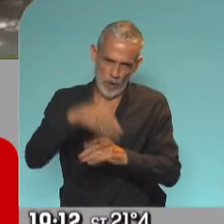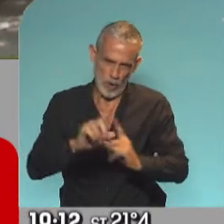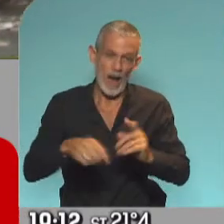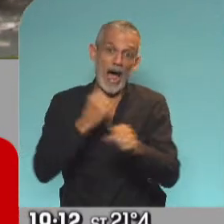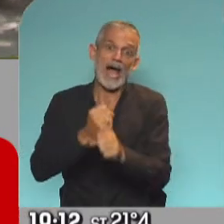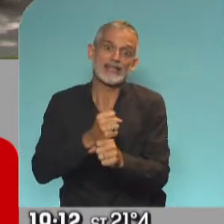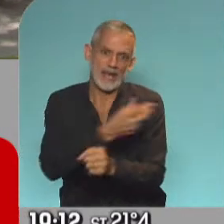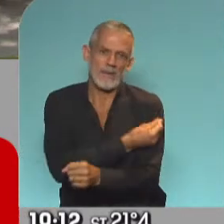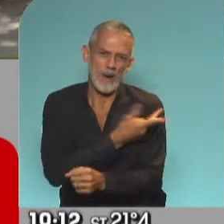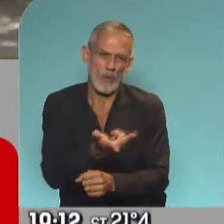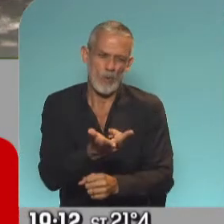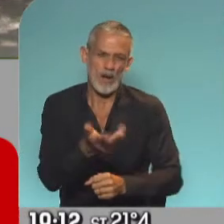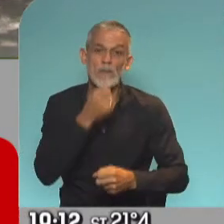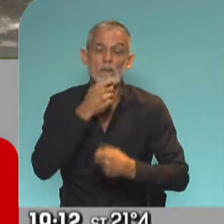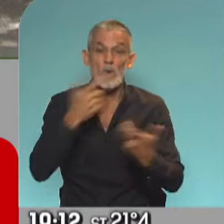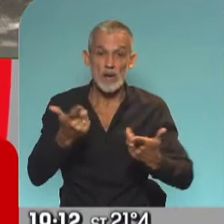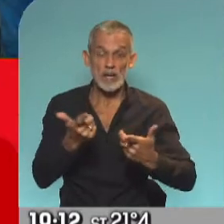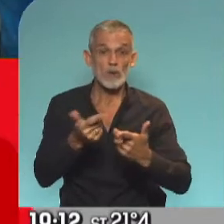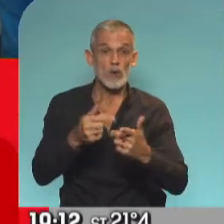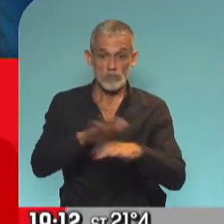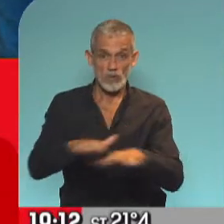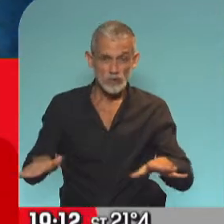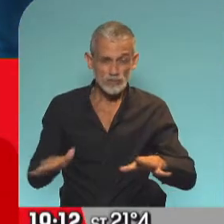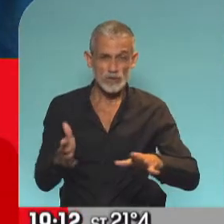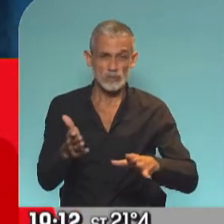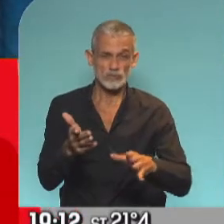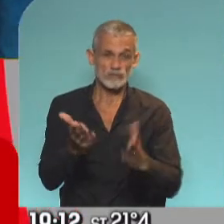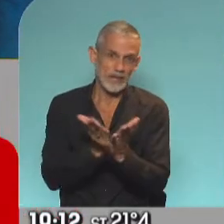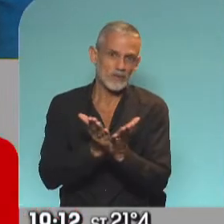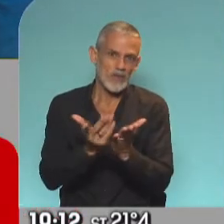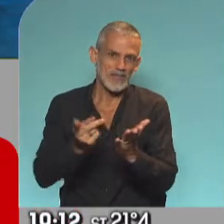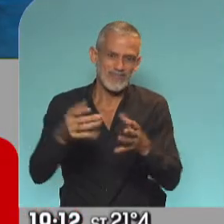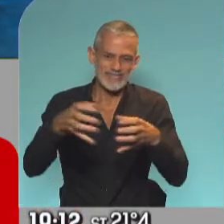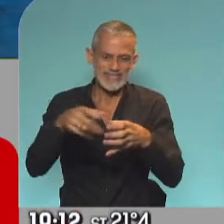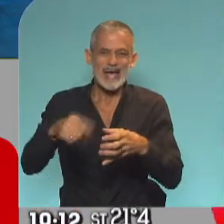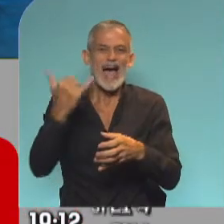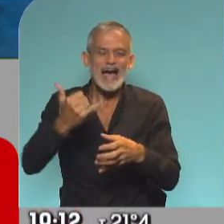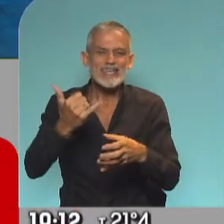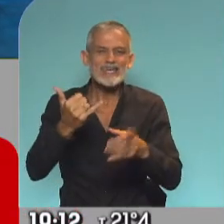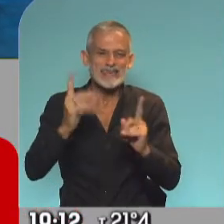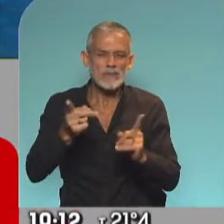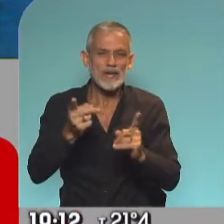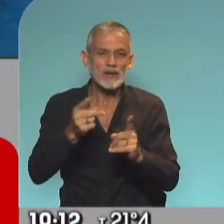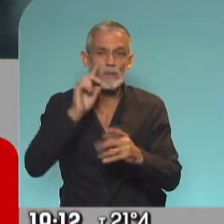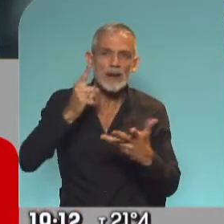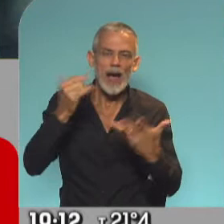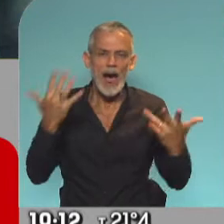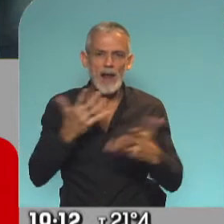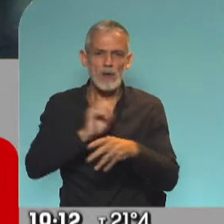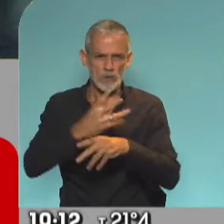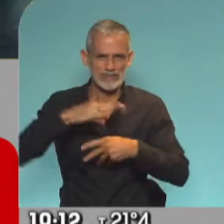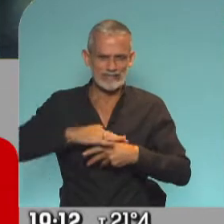sean vacunados, como va a ocurrir con los estudiantes, ¿no?, que están en un grupo de riesgo, porque también van a tener que sostener